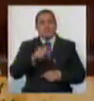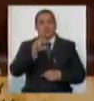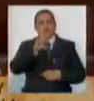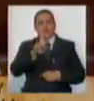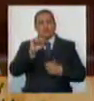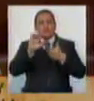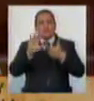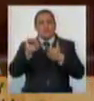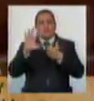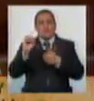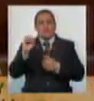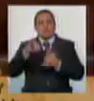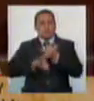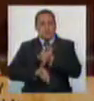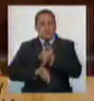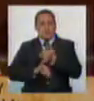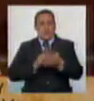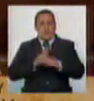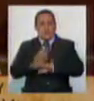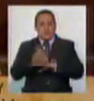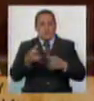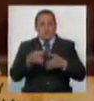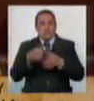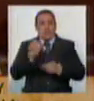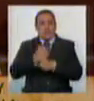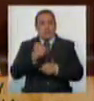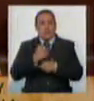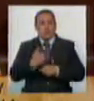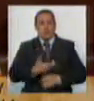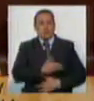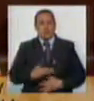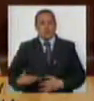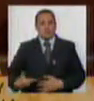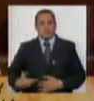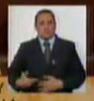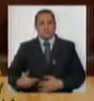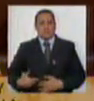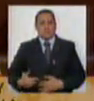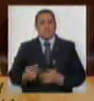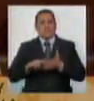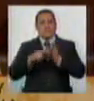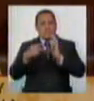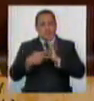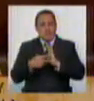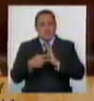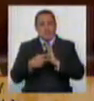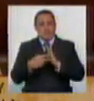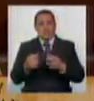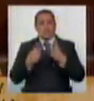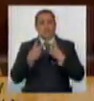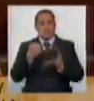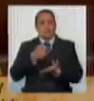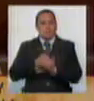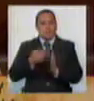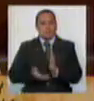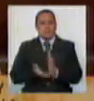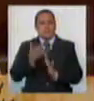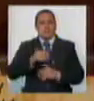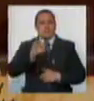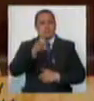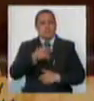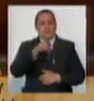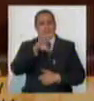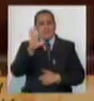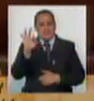2.239 nuevos soles al ingresar al sector público, lo que ha significado incrementos de 1.500 y